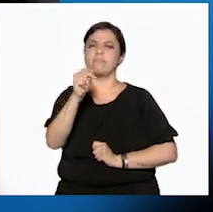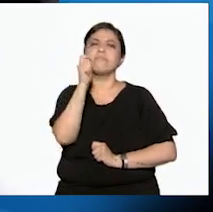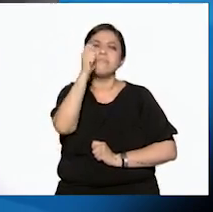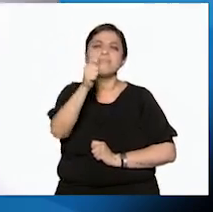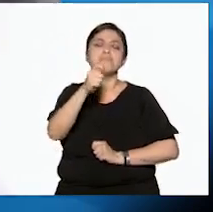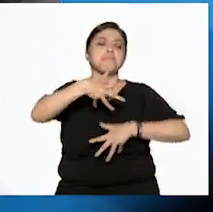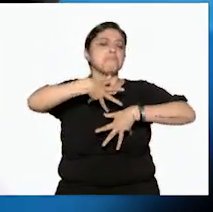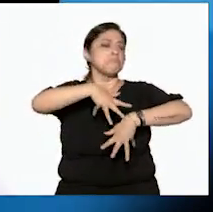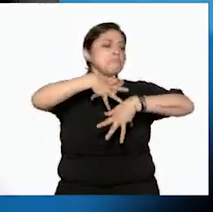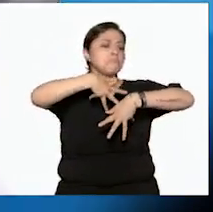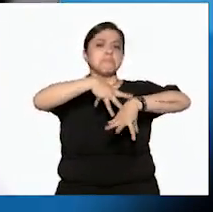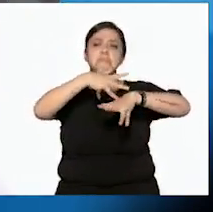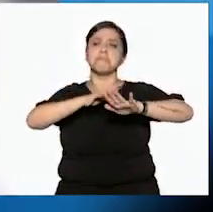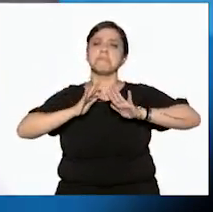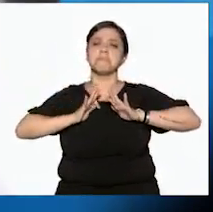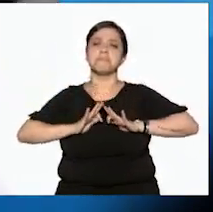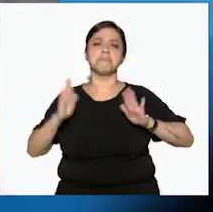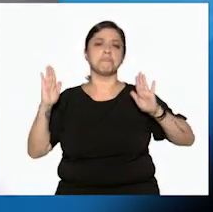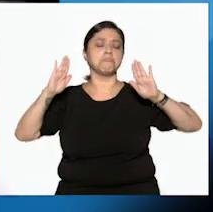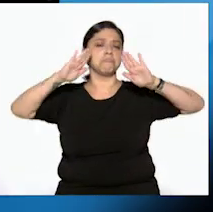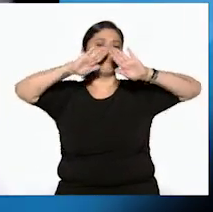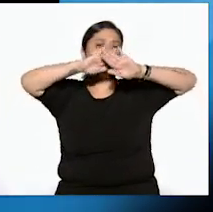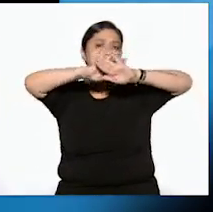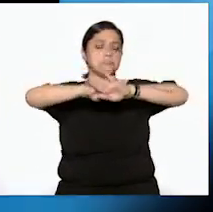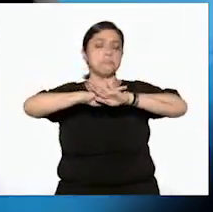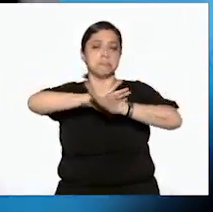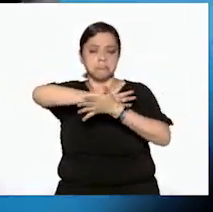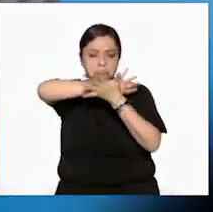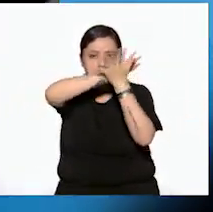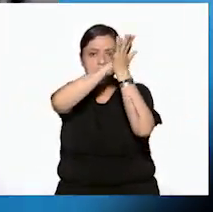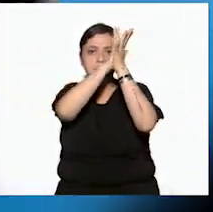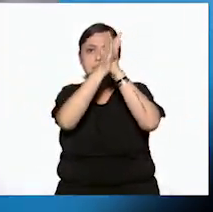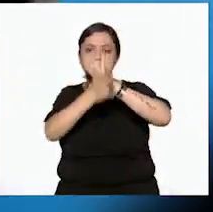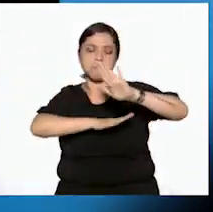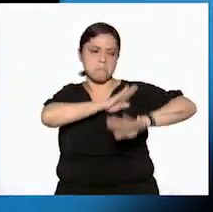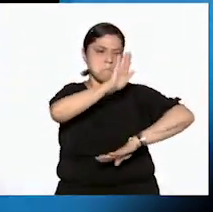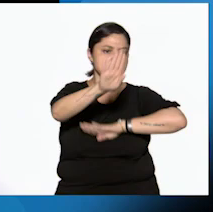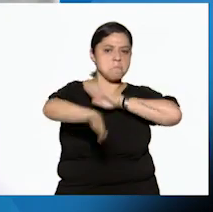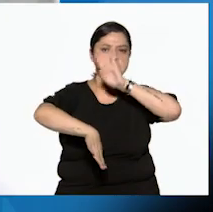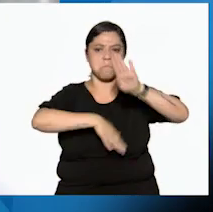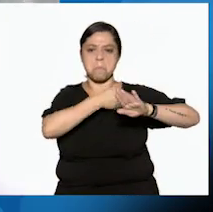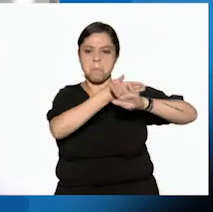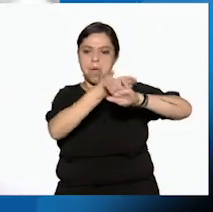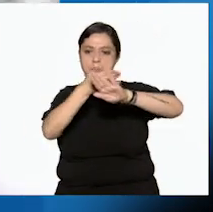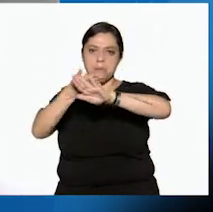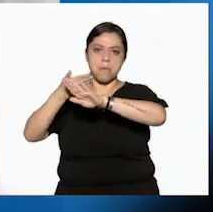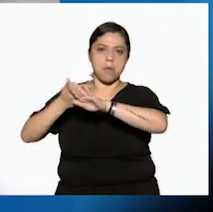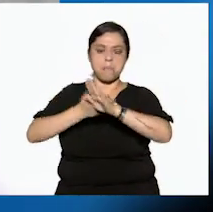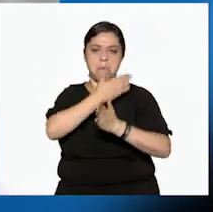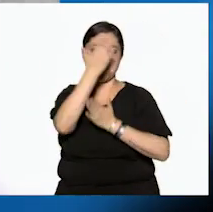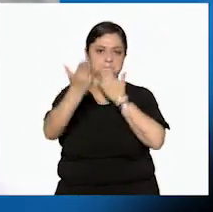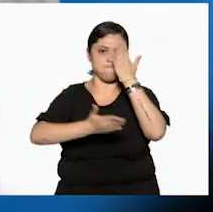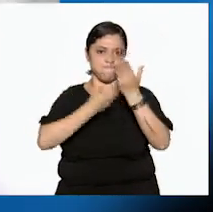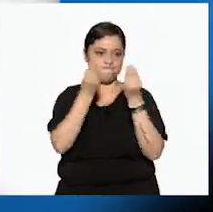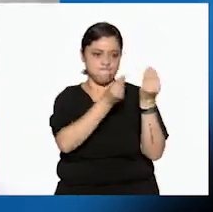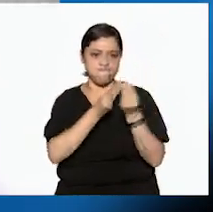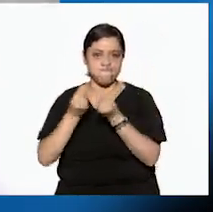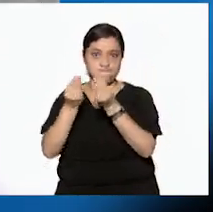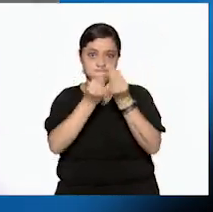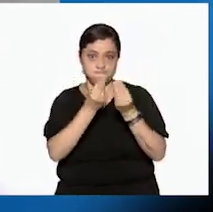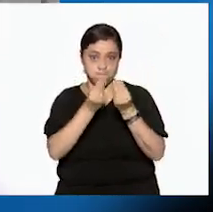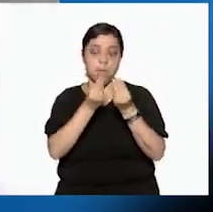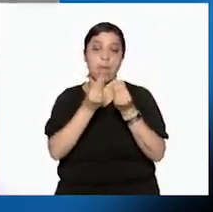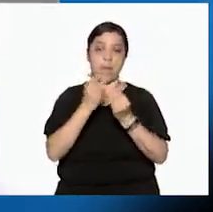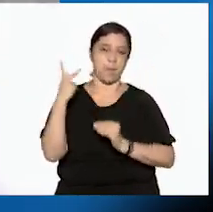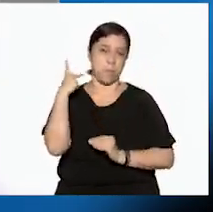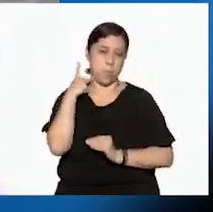manifestación pacífica y terminó con la represión y la muerte de decenas de estudiantes. El sistema político